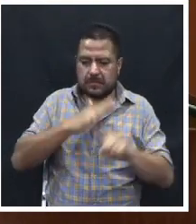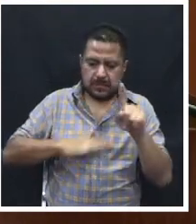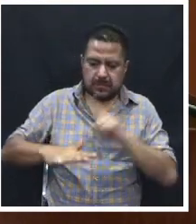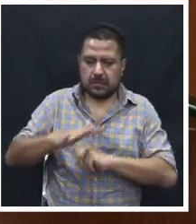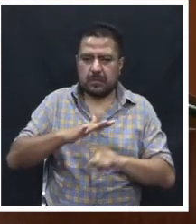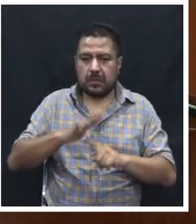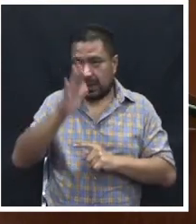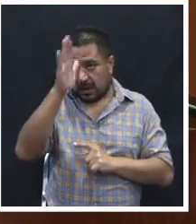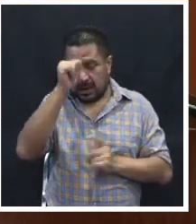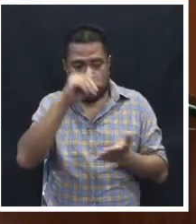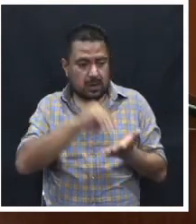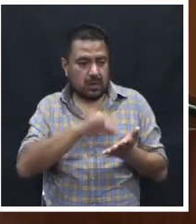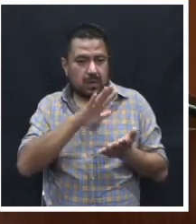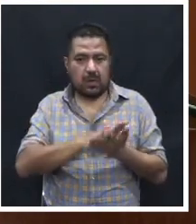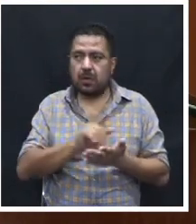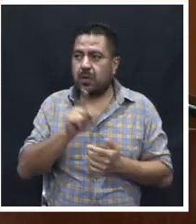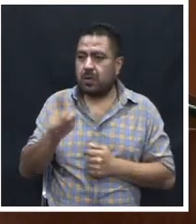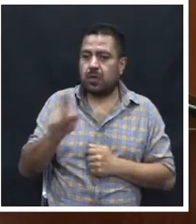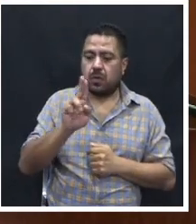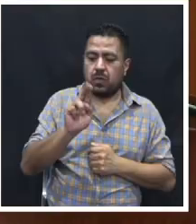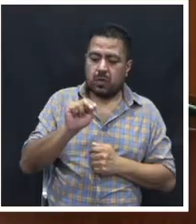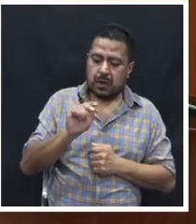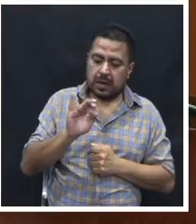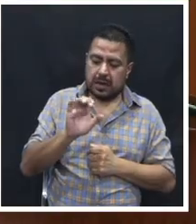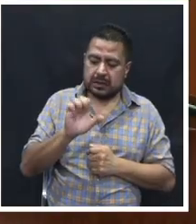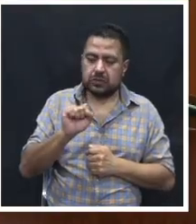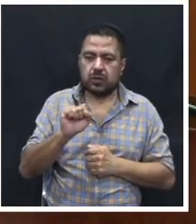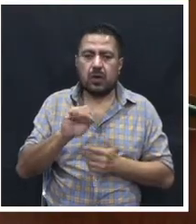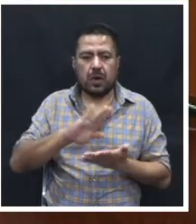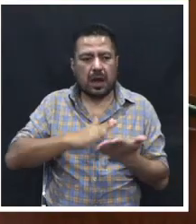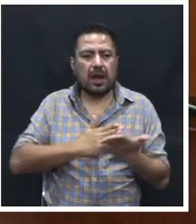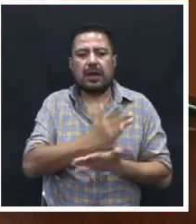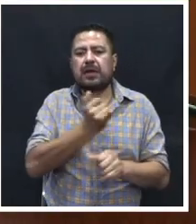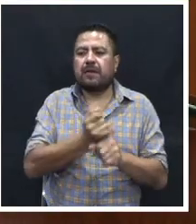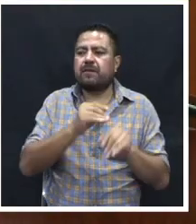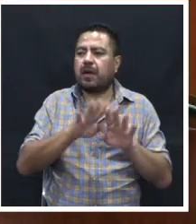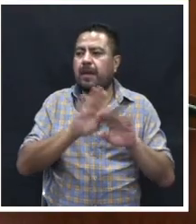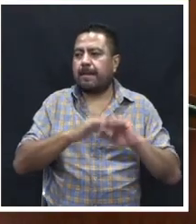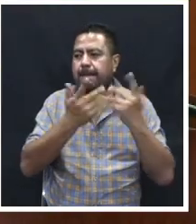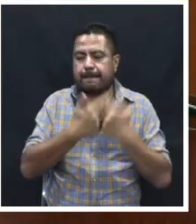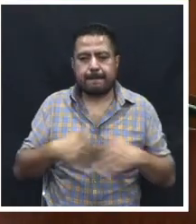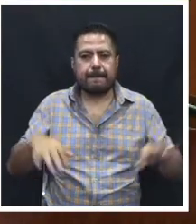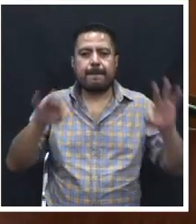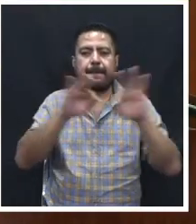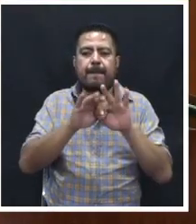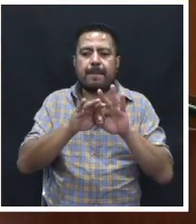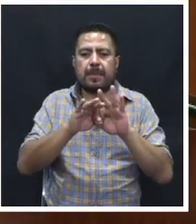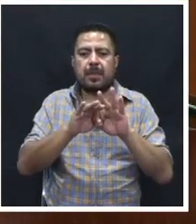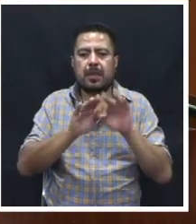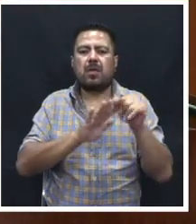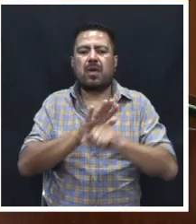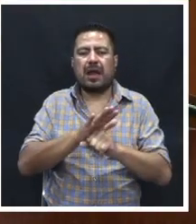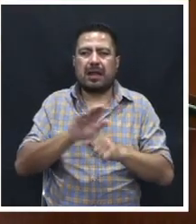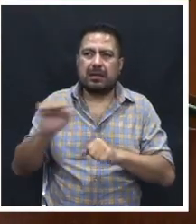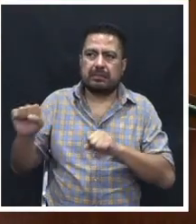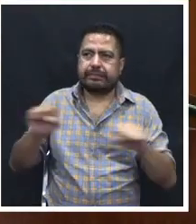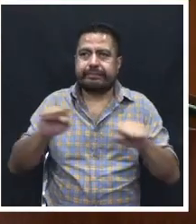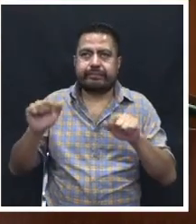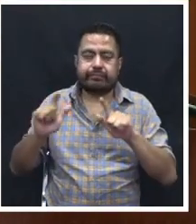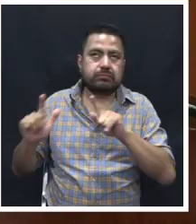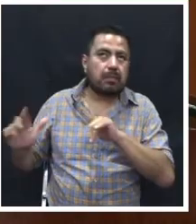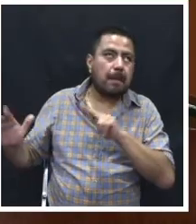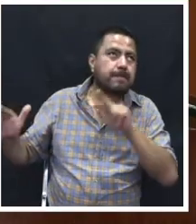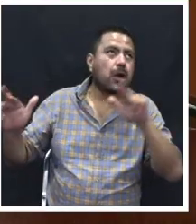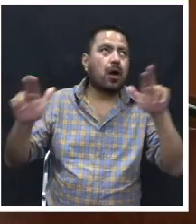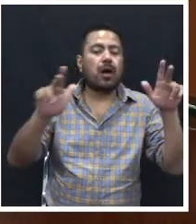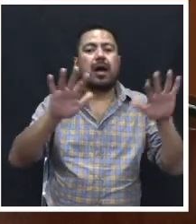De acuerdo con la UNESCO, el acceso a la información es particularmente importante para las poblaciones en riesgos de desastres ambientales